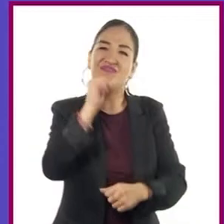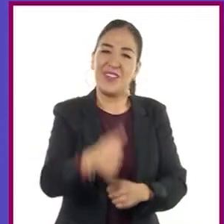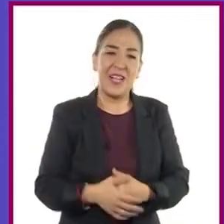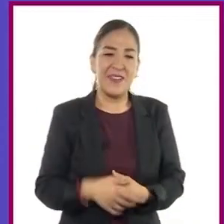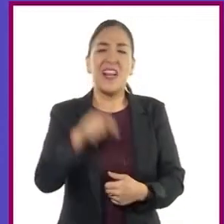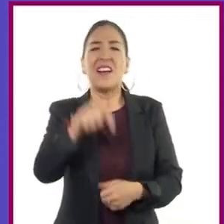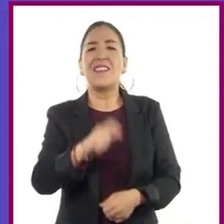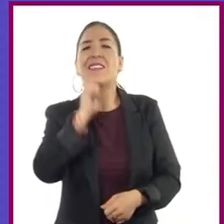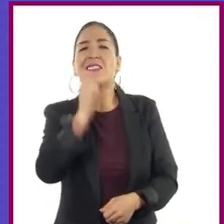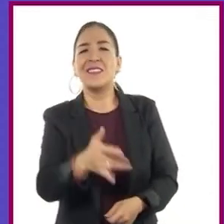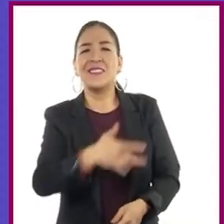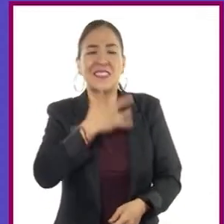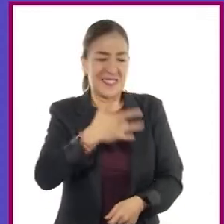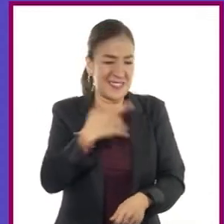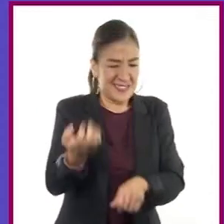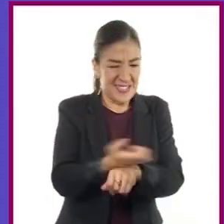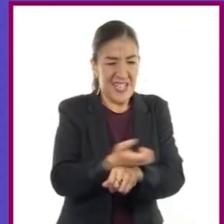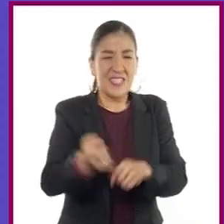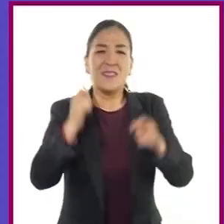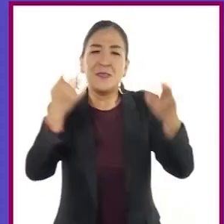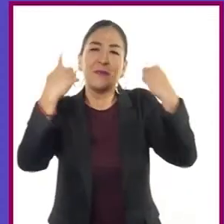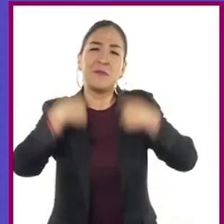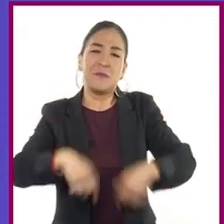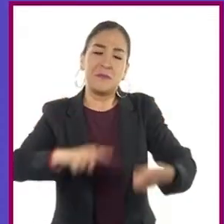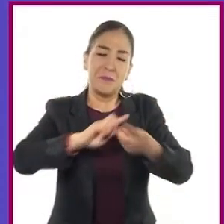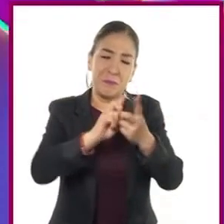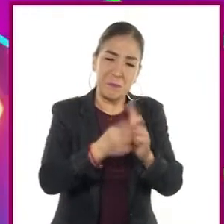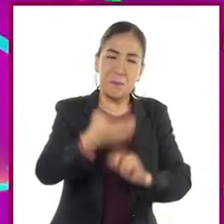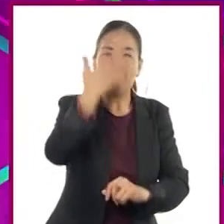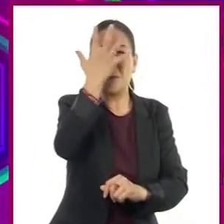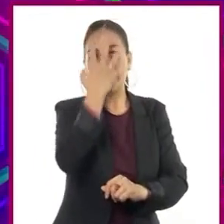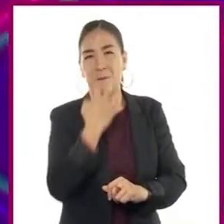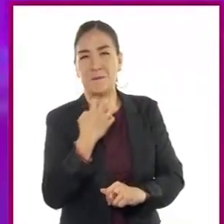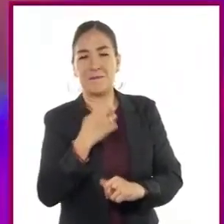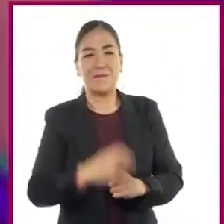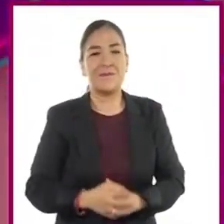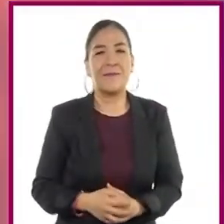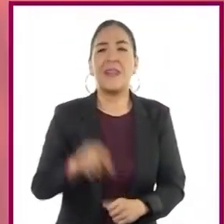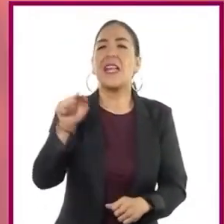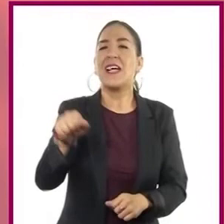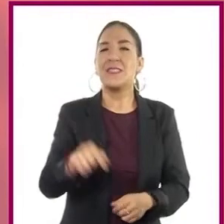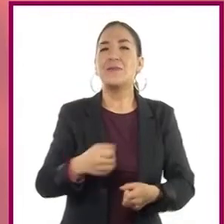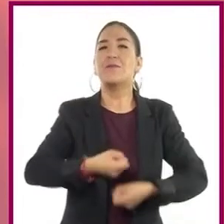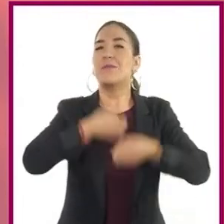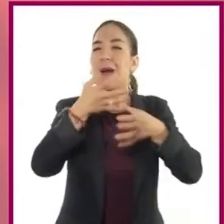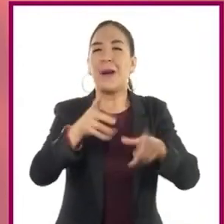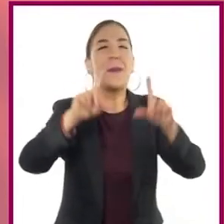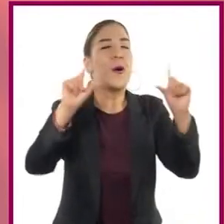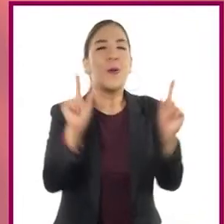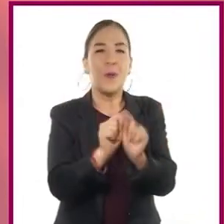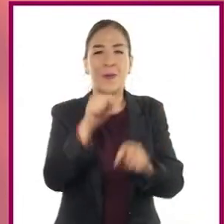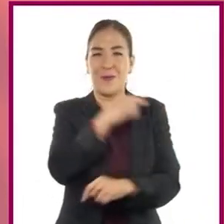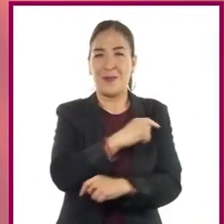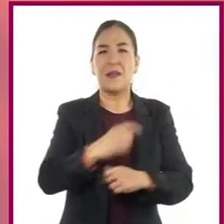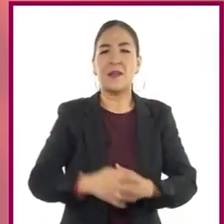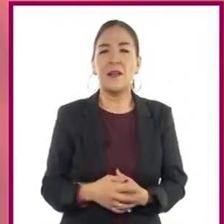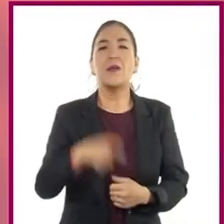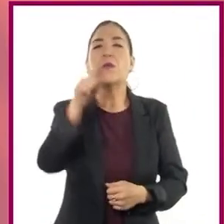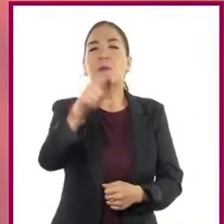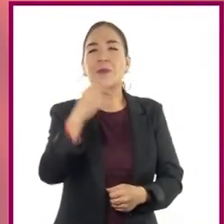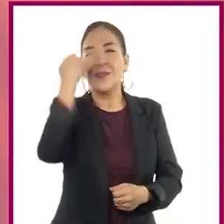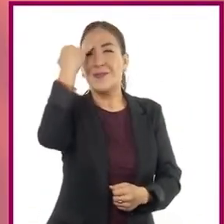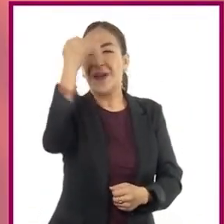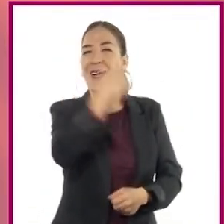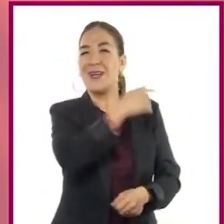que perturba nuestra sangre solo es su nostalgia de la tumba. Este es un poema muy cortito. ¿Qué imágenes y